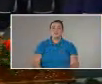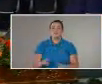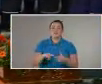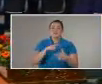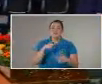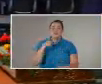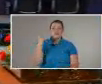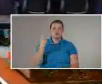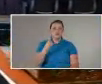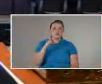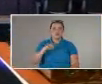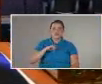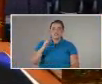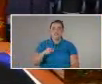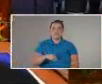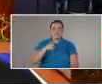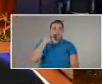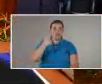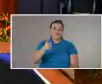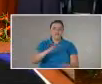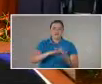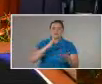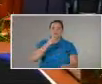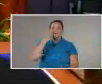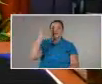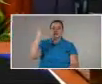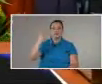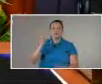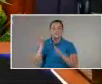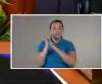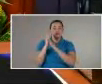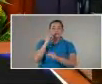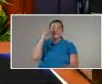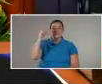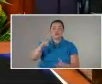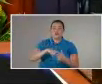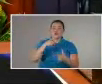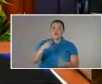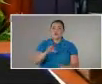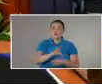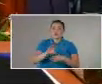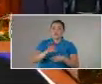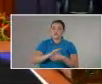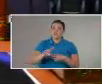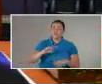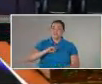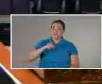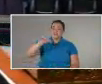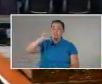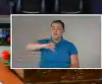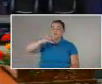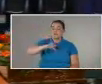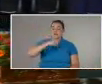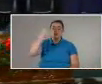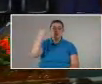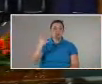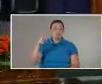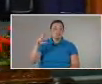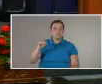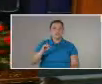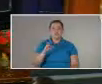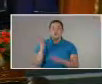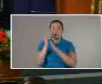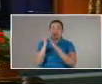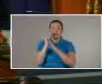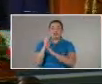todo nos va bien, glorificamos a Dios y alabamos al Señor. Pero cuando las cosas nos van mal, ya no alabamos ni glorificamos